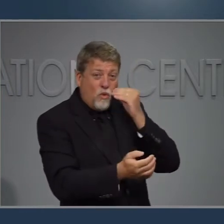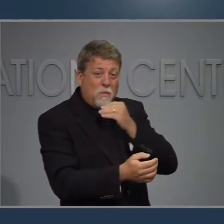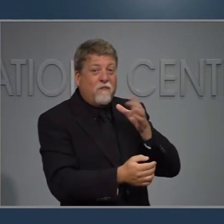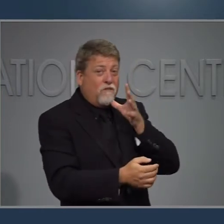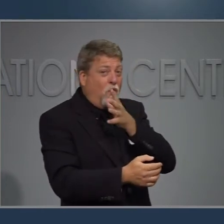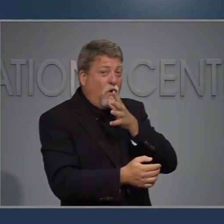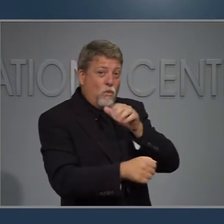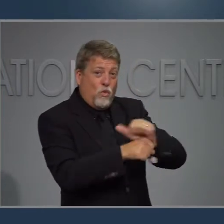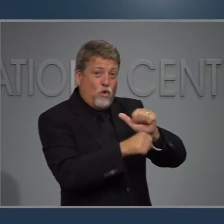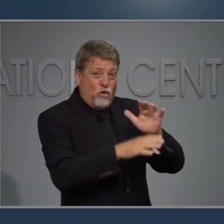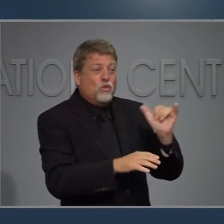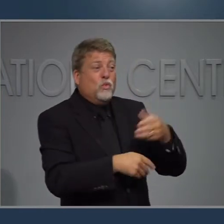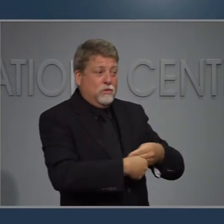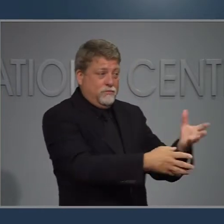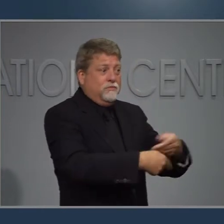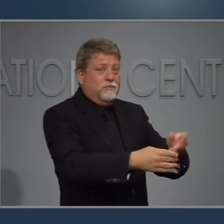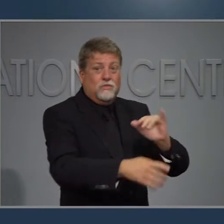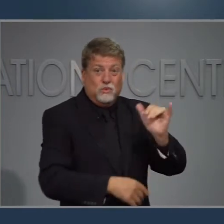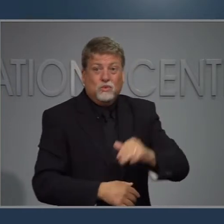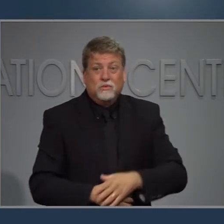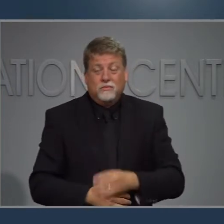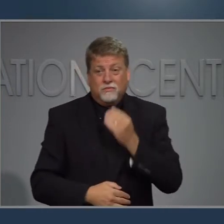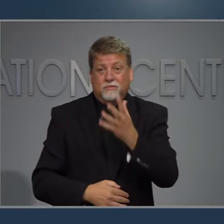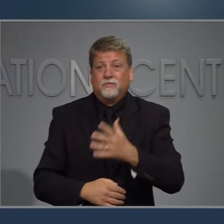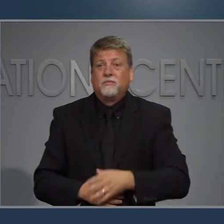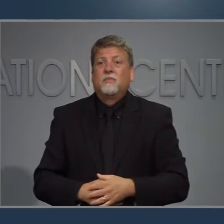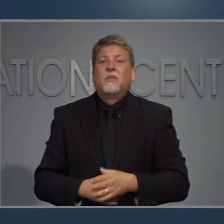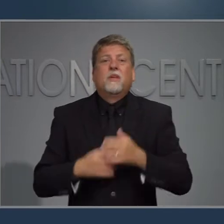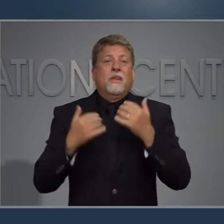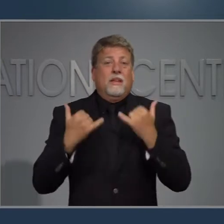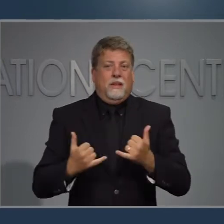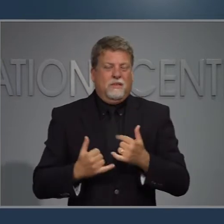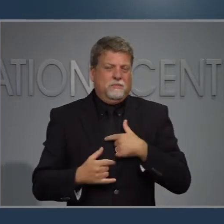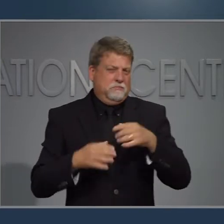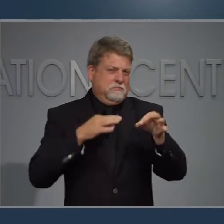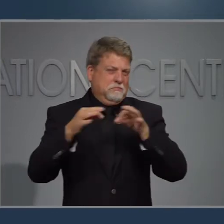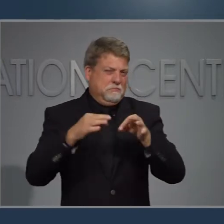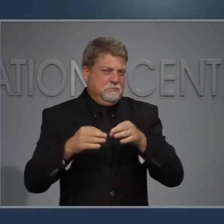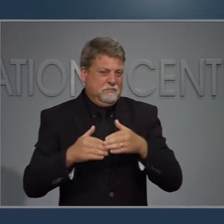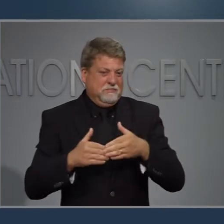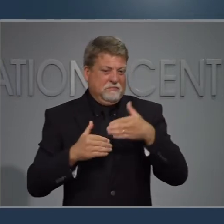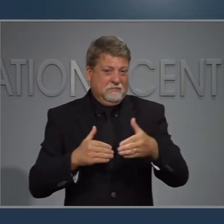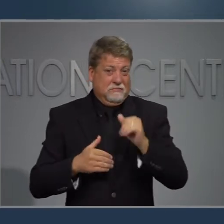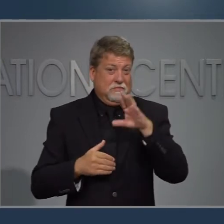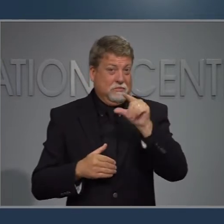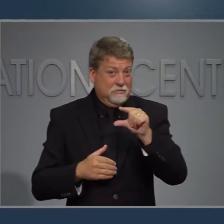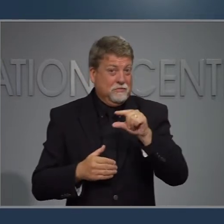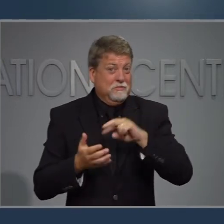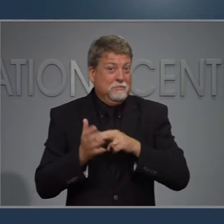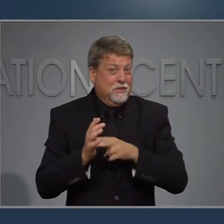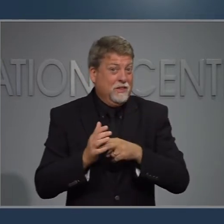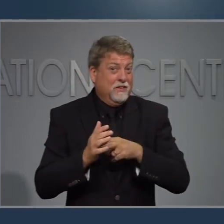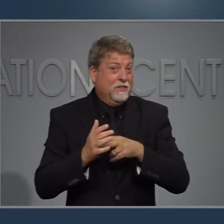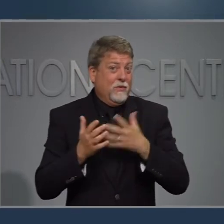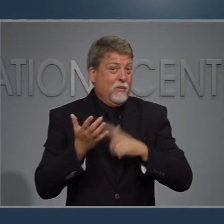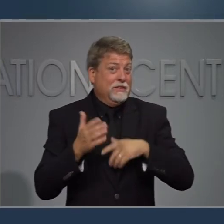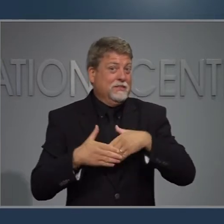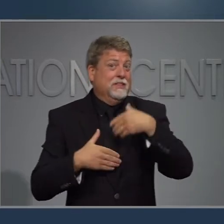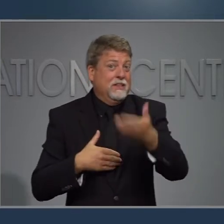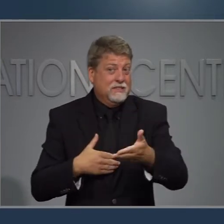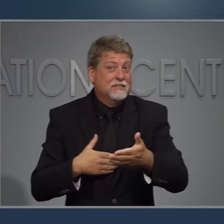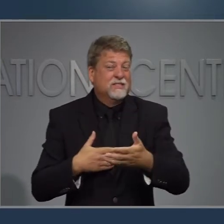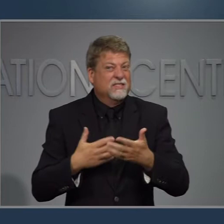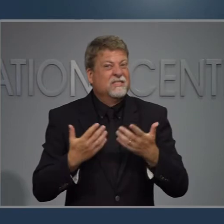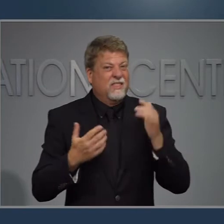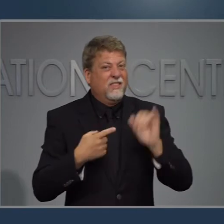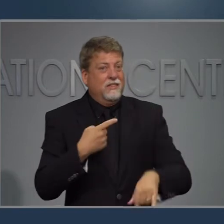en otros lugares de alta transmisión. Aquí, cuando estamos empezando agosto, vamos a ver que hay